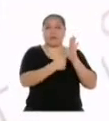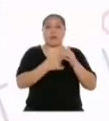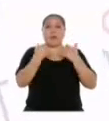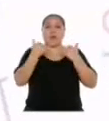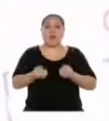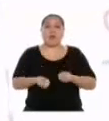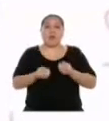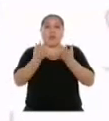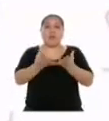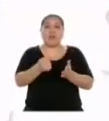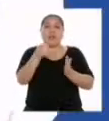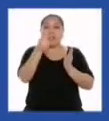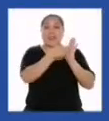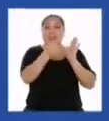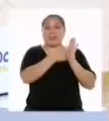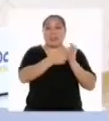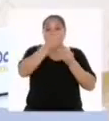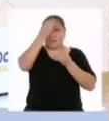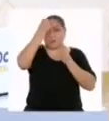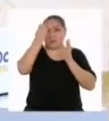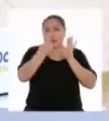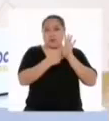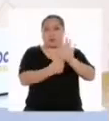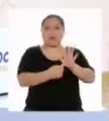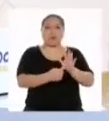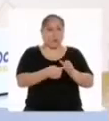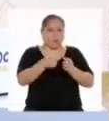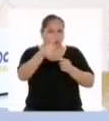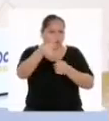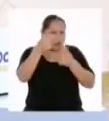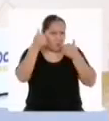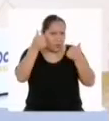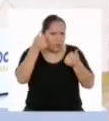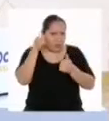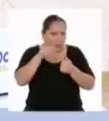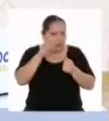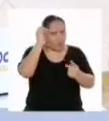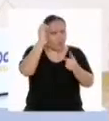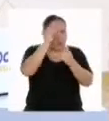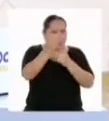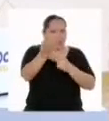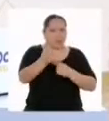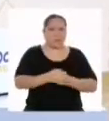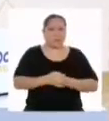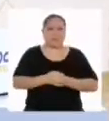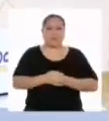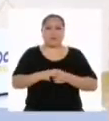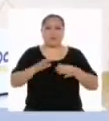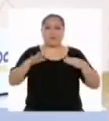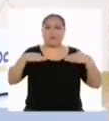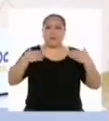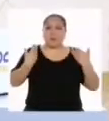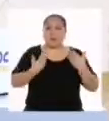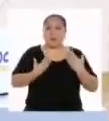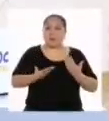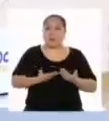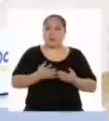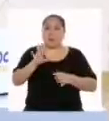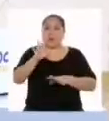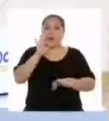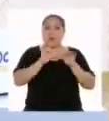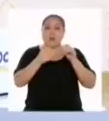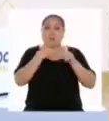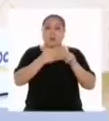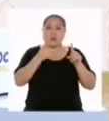toca comunicar la información. ¿Cómo les fue en el reto que planteamos? ¿Pudieron obtener las distintas